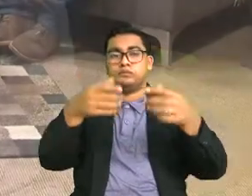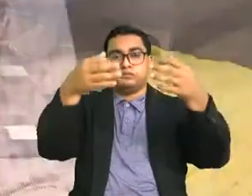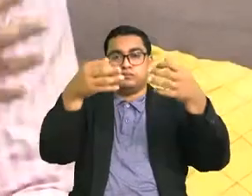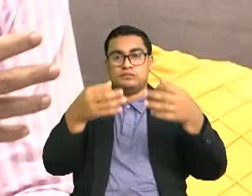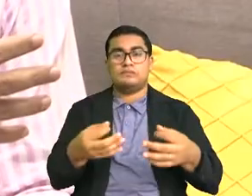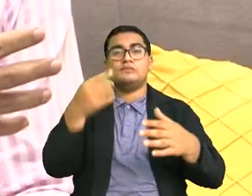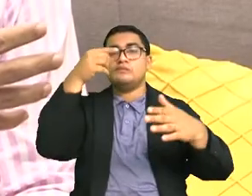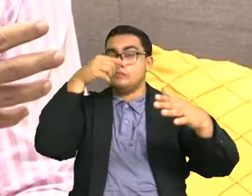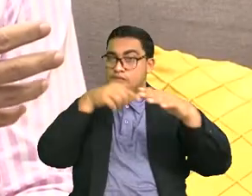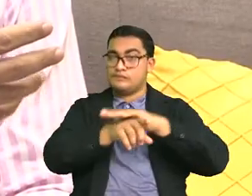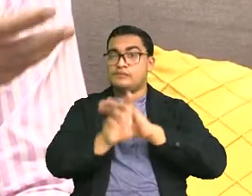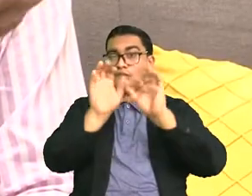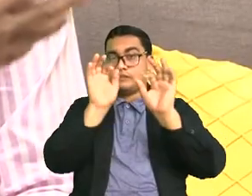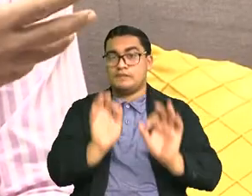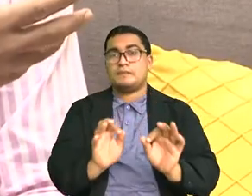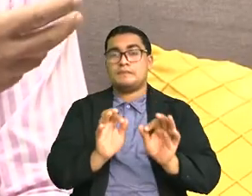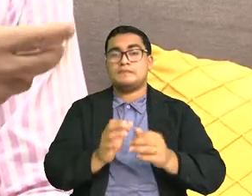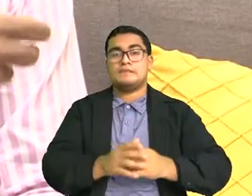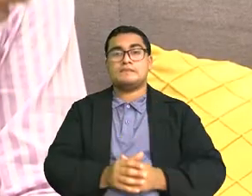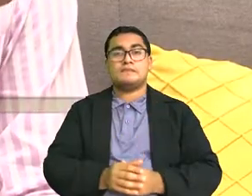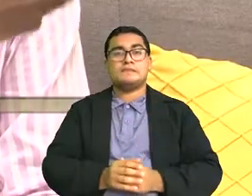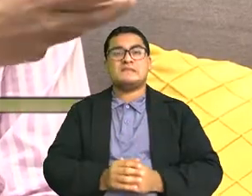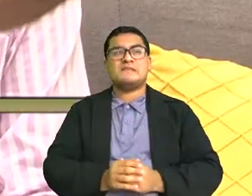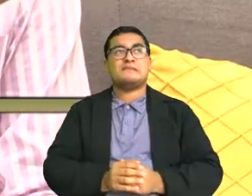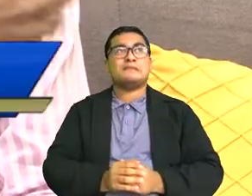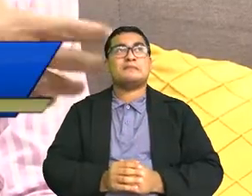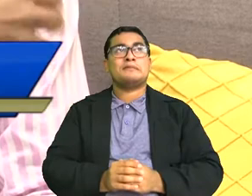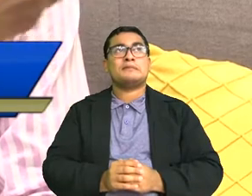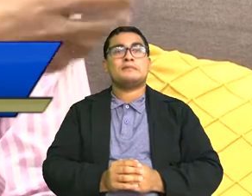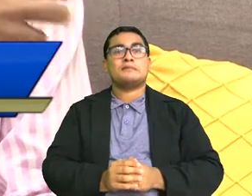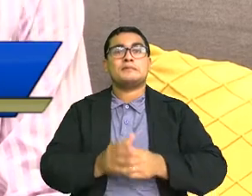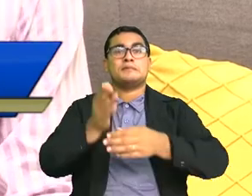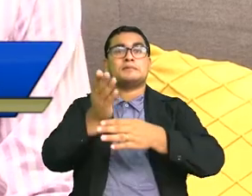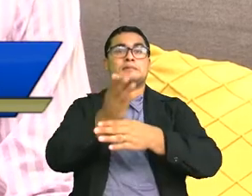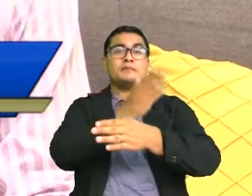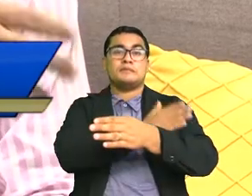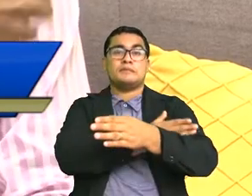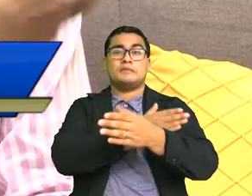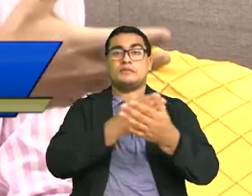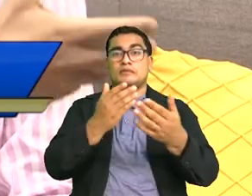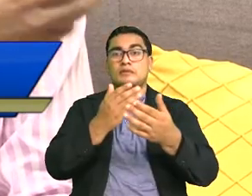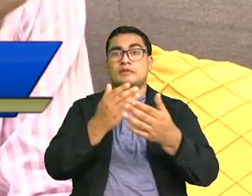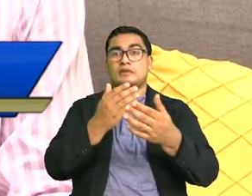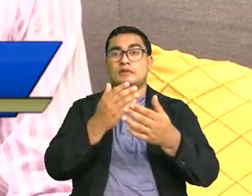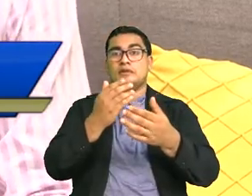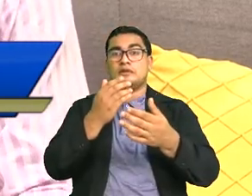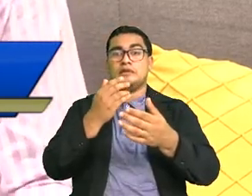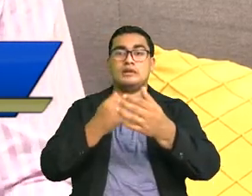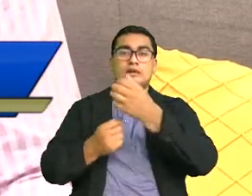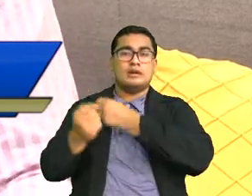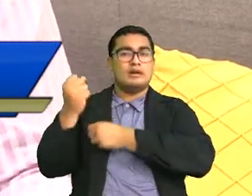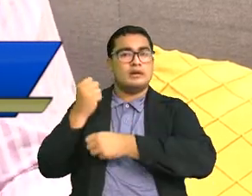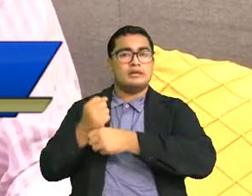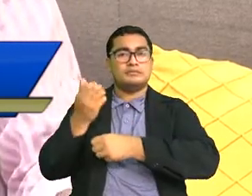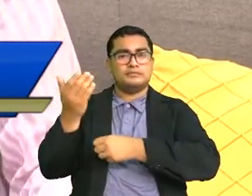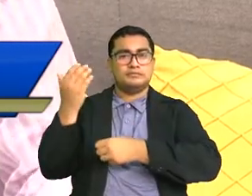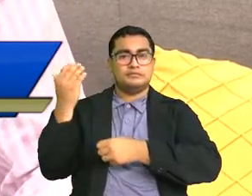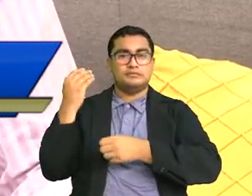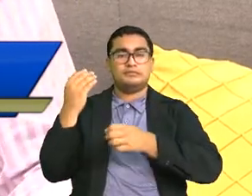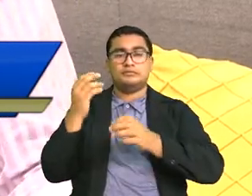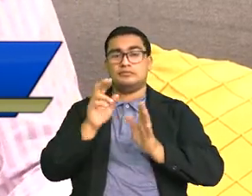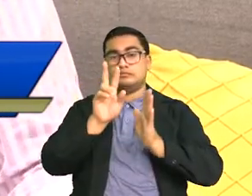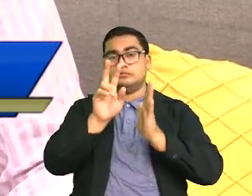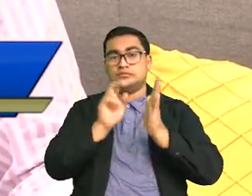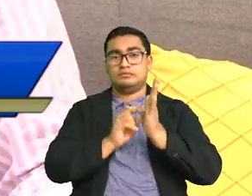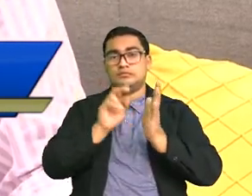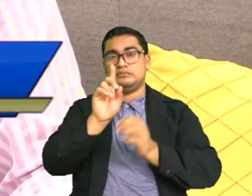nosotros desde previamente al año siguiente el año pasado por ejemplo en el 2019